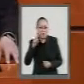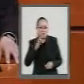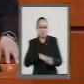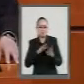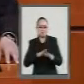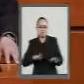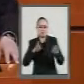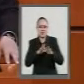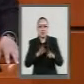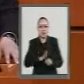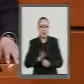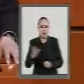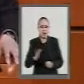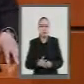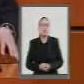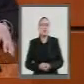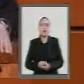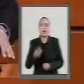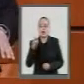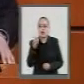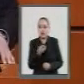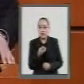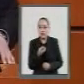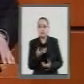momento es el hecho,